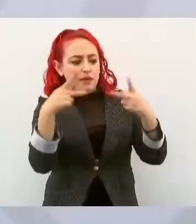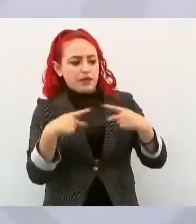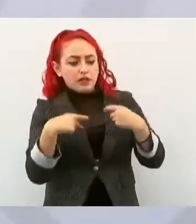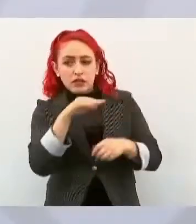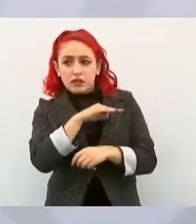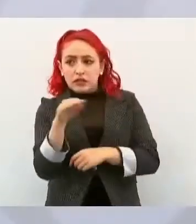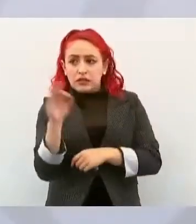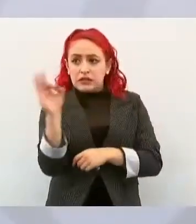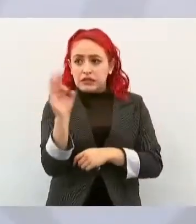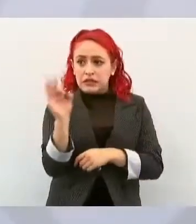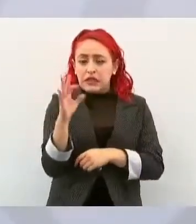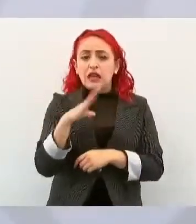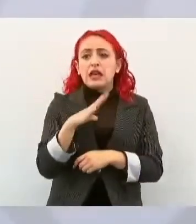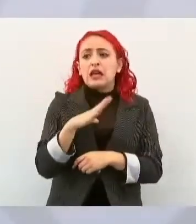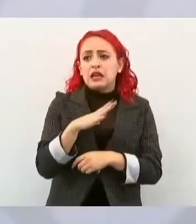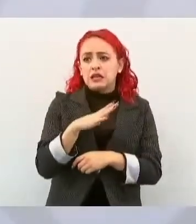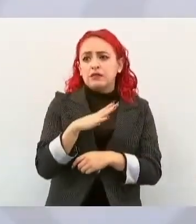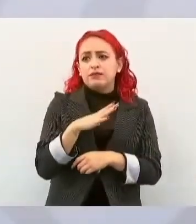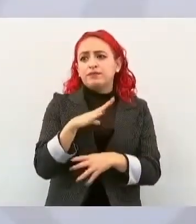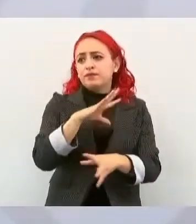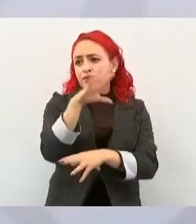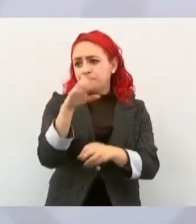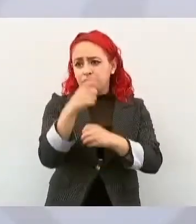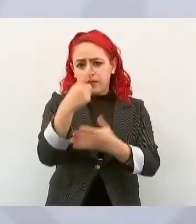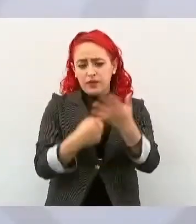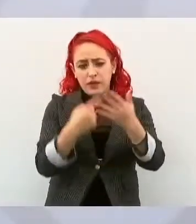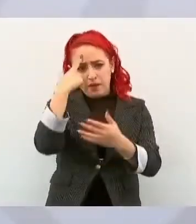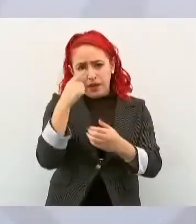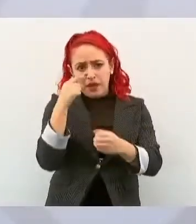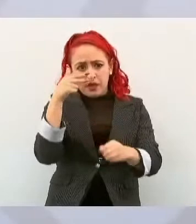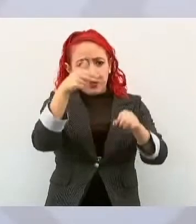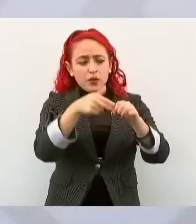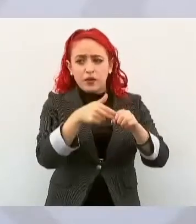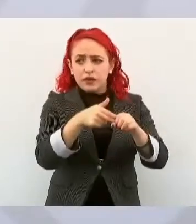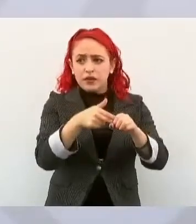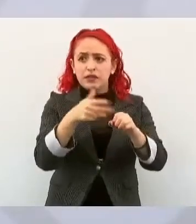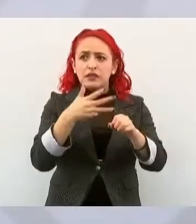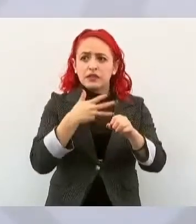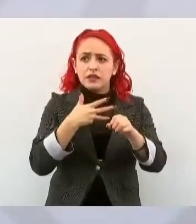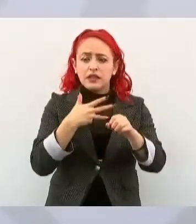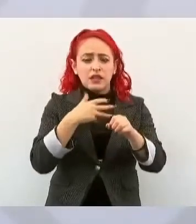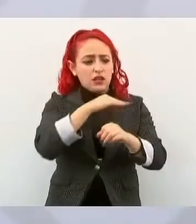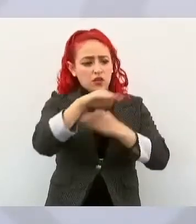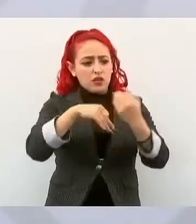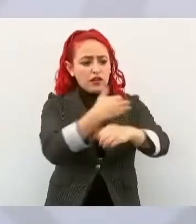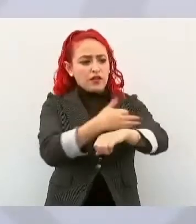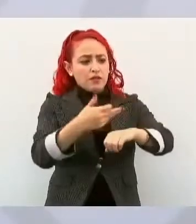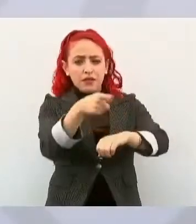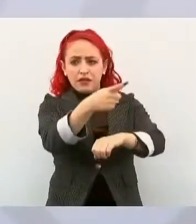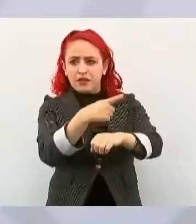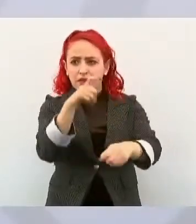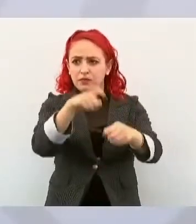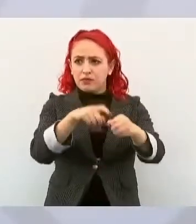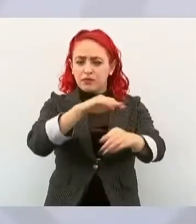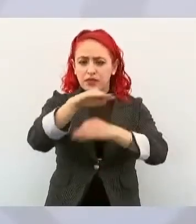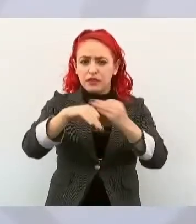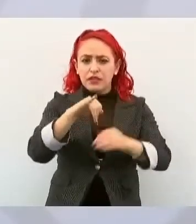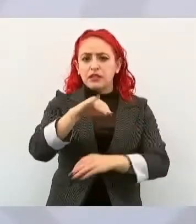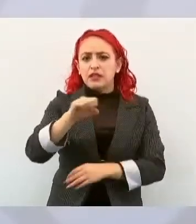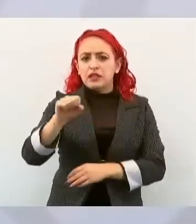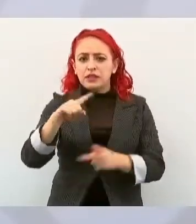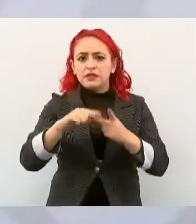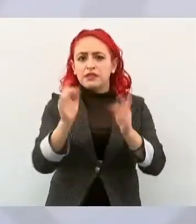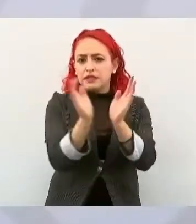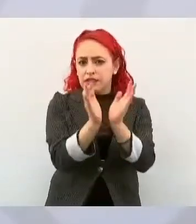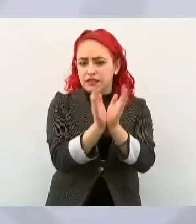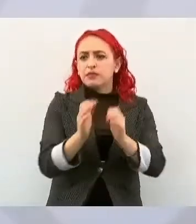podemos tener un planteamiento integrado para un albergue, como el que ya se tiene, de todo el sistema, incluido el IMSS y el